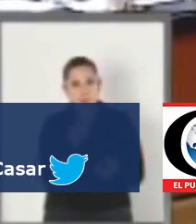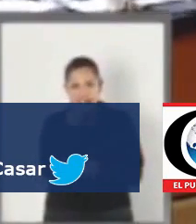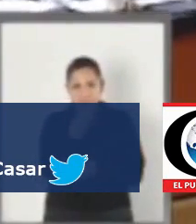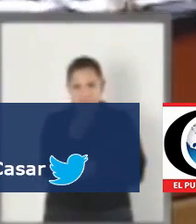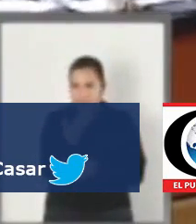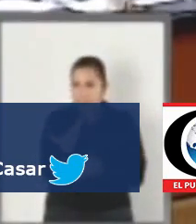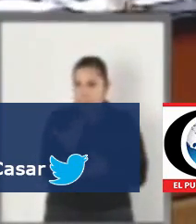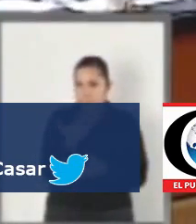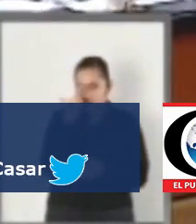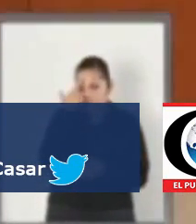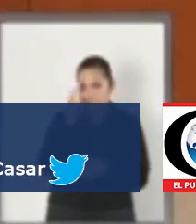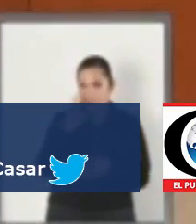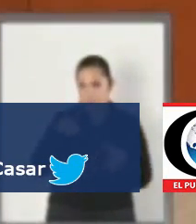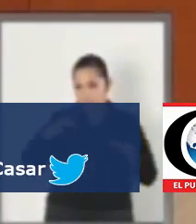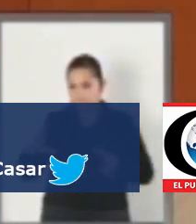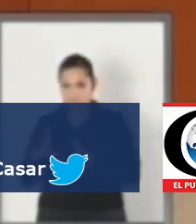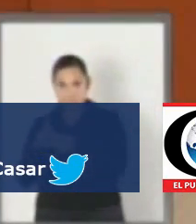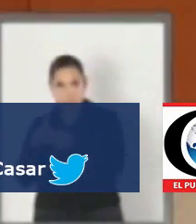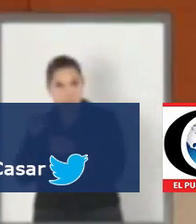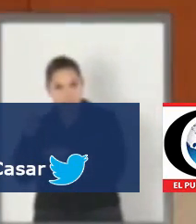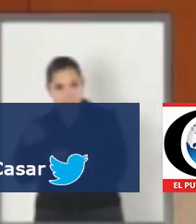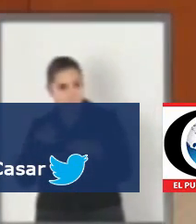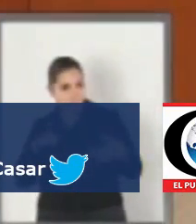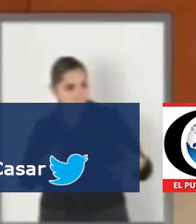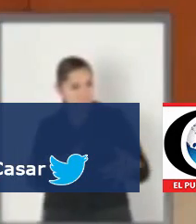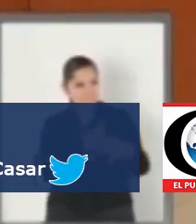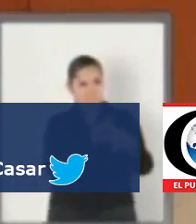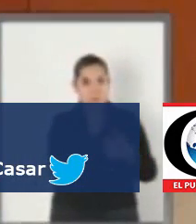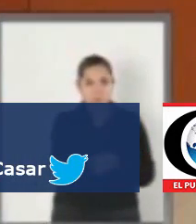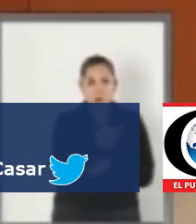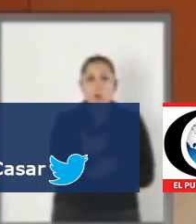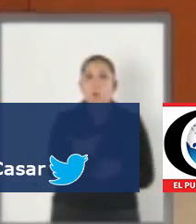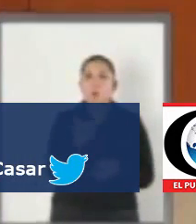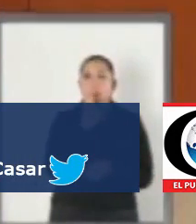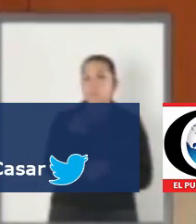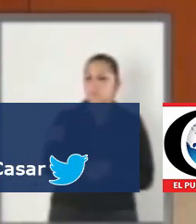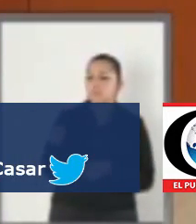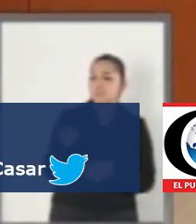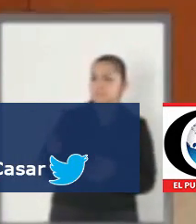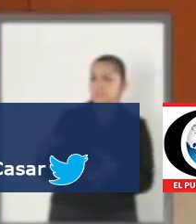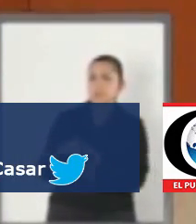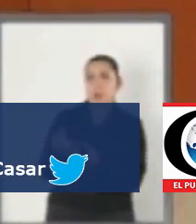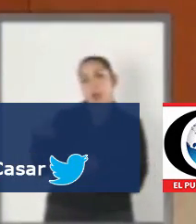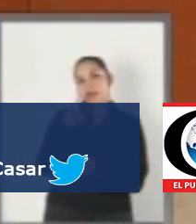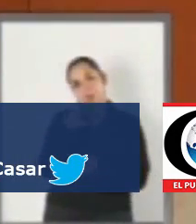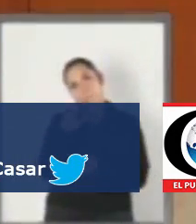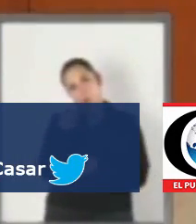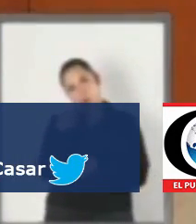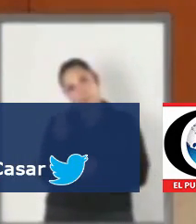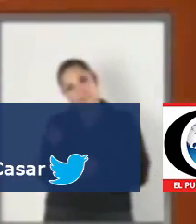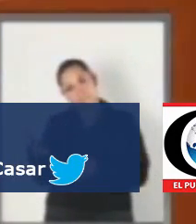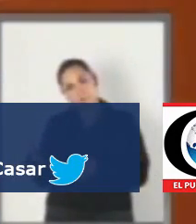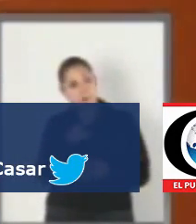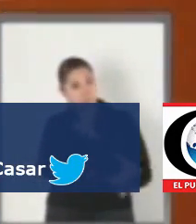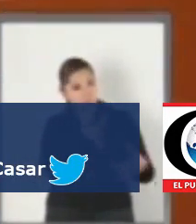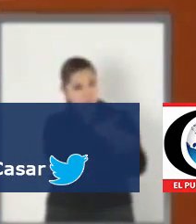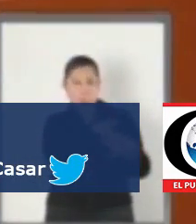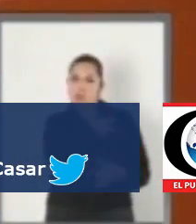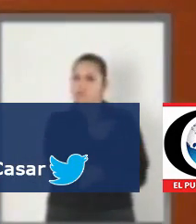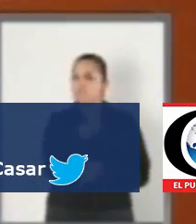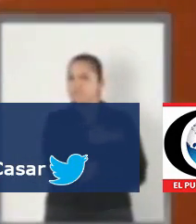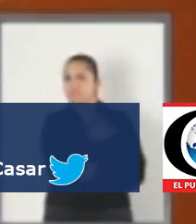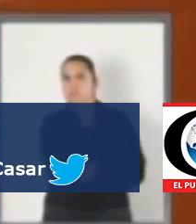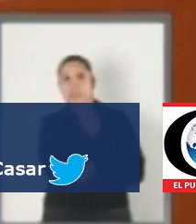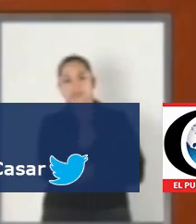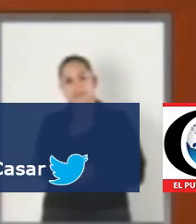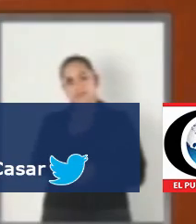que fuese más así pareja y menos asimétrica la nación, pero que tuviera una mayor carga social y no solo una